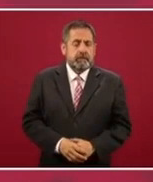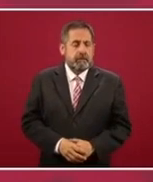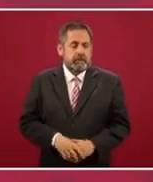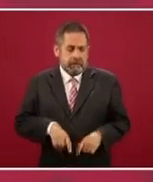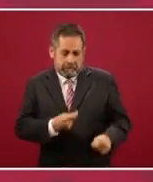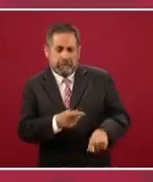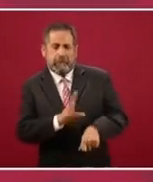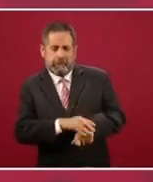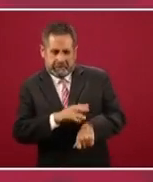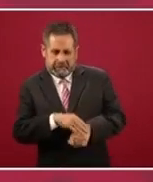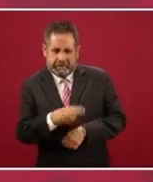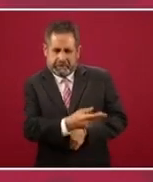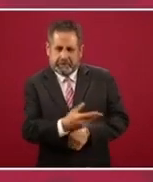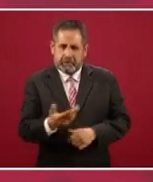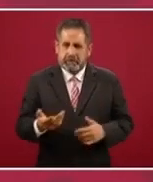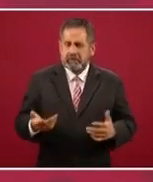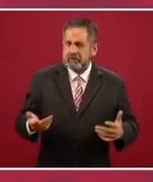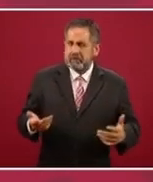concesiones.